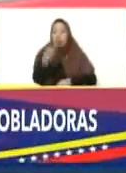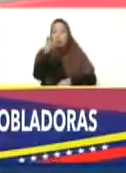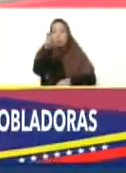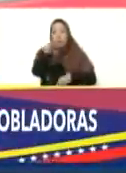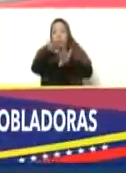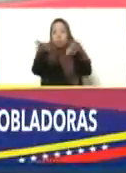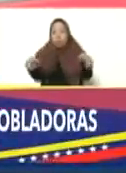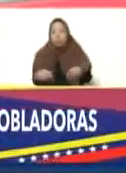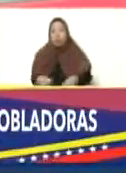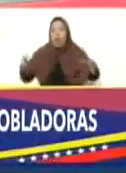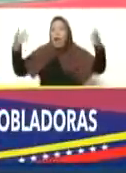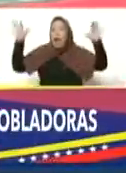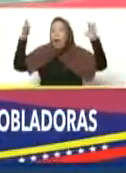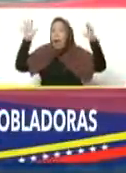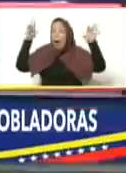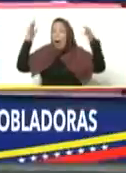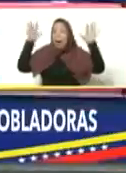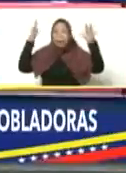campamentos